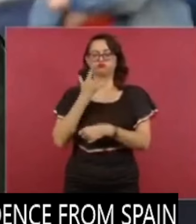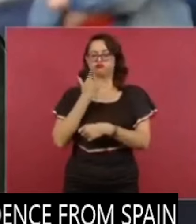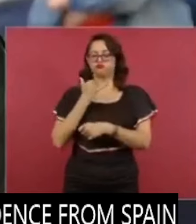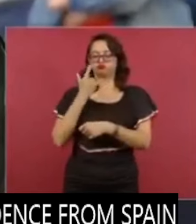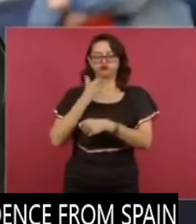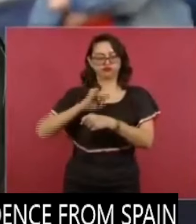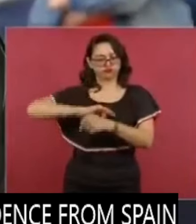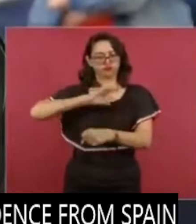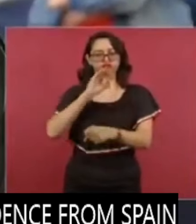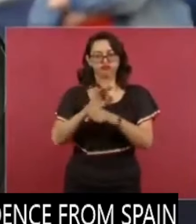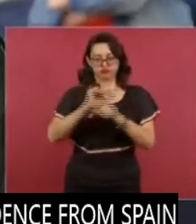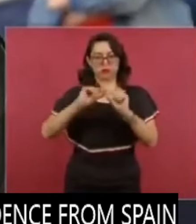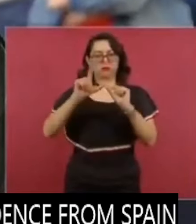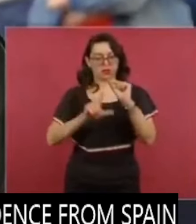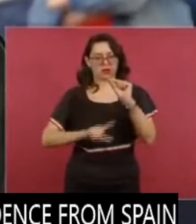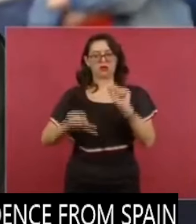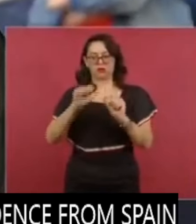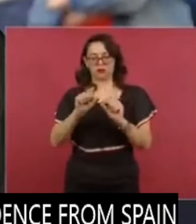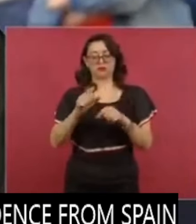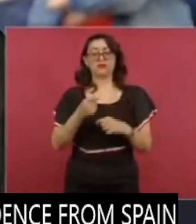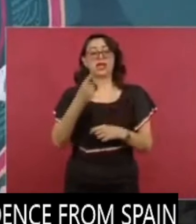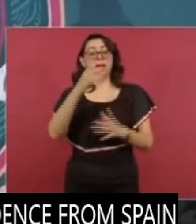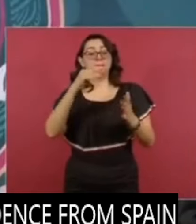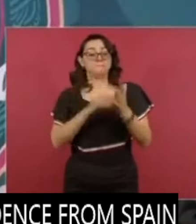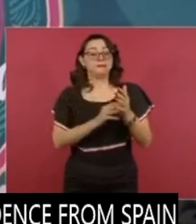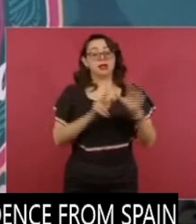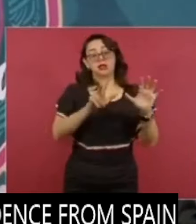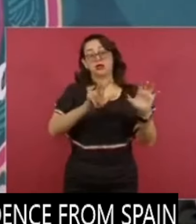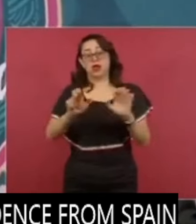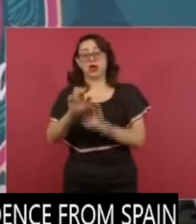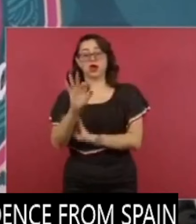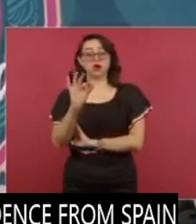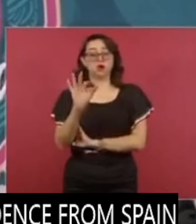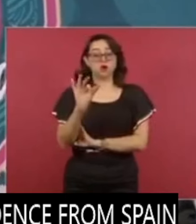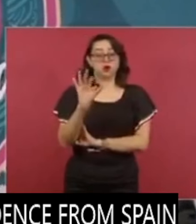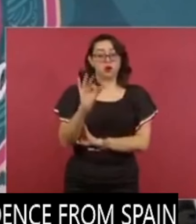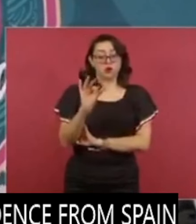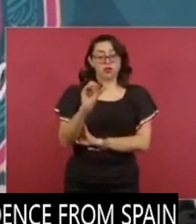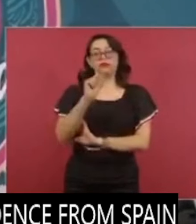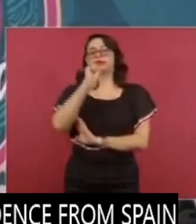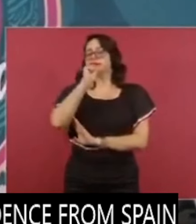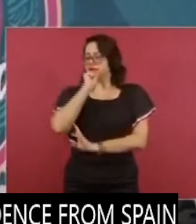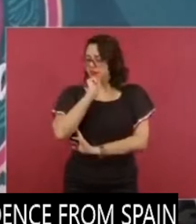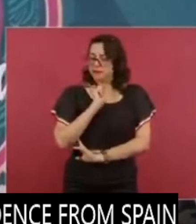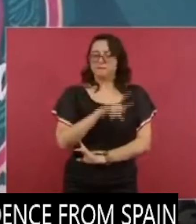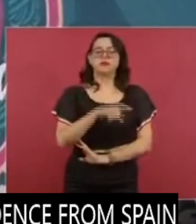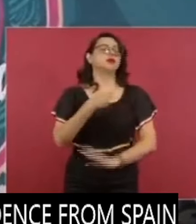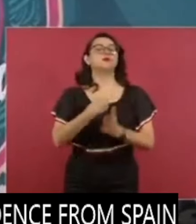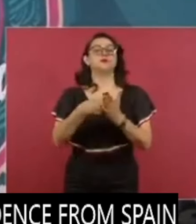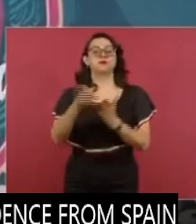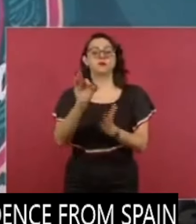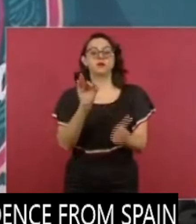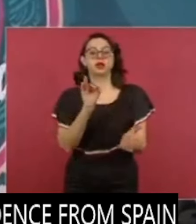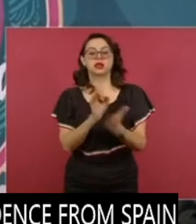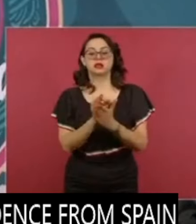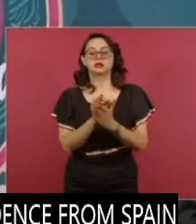Cordada, respectivamente. Y en 1840 refrendaron su compromiso al unirse